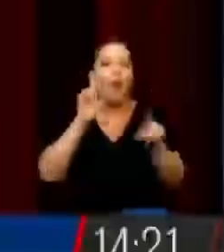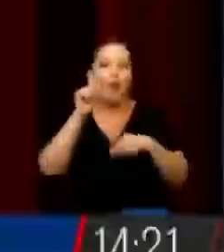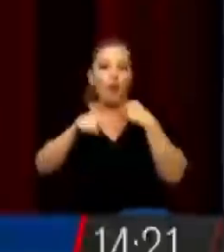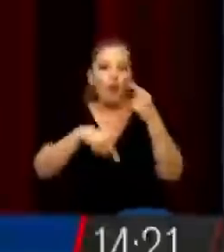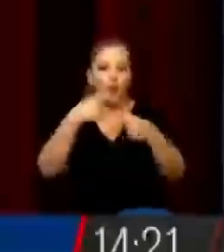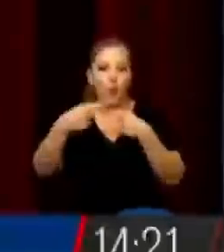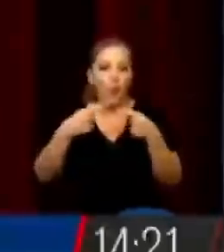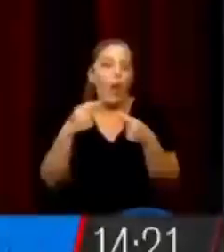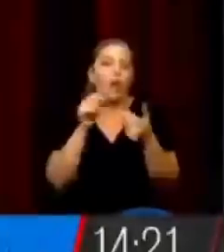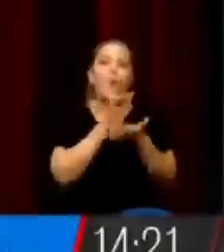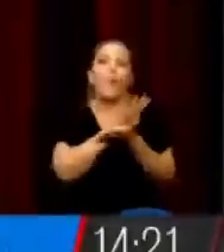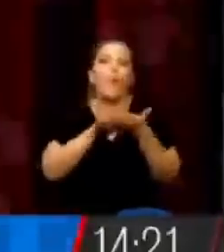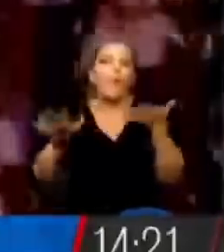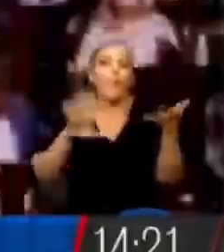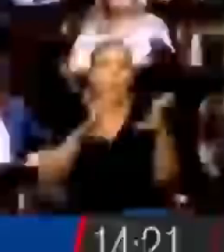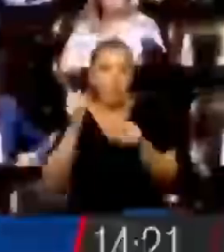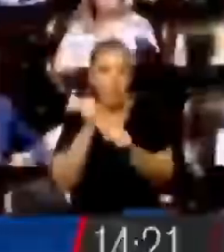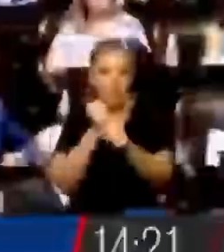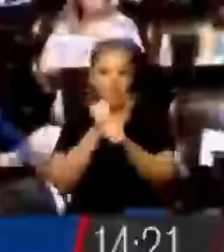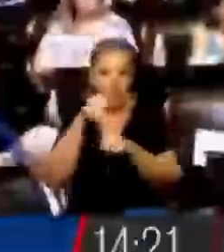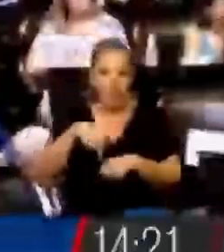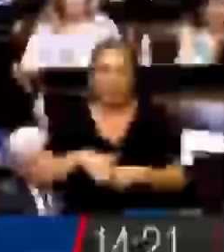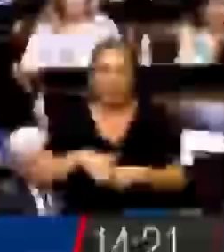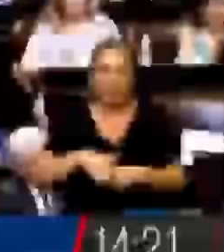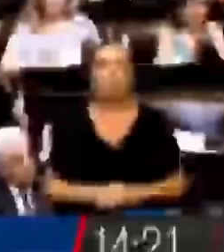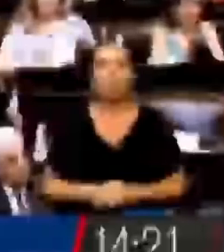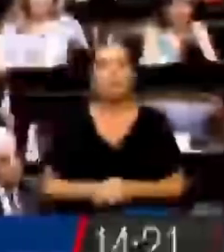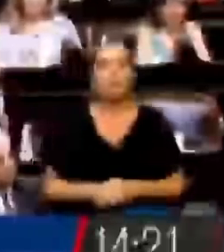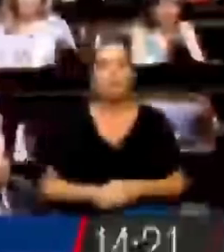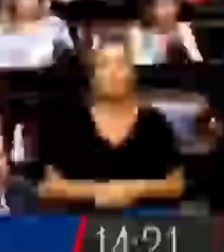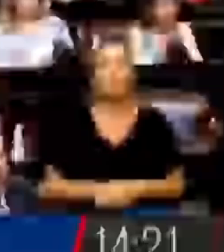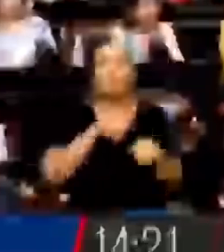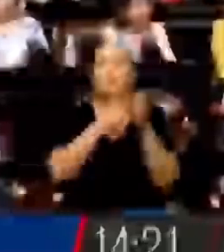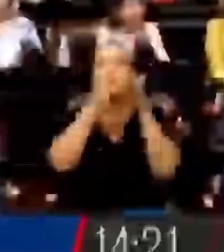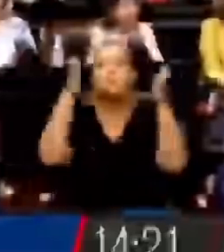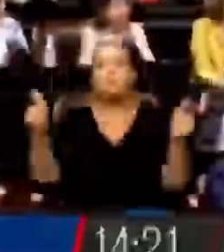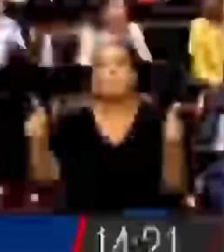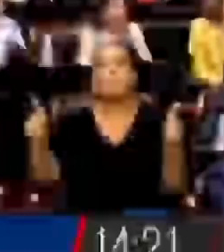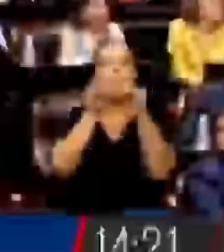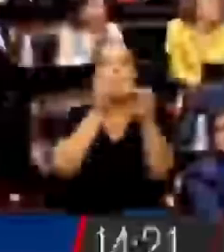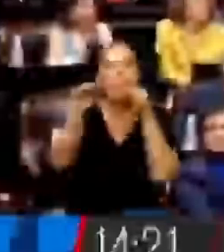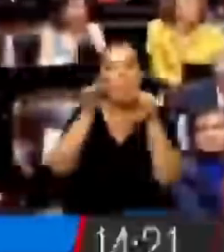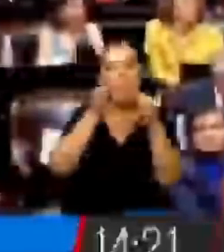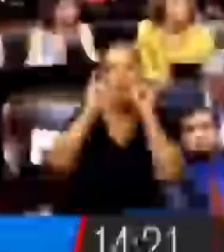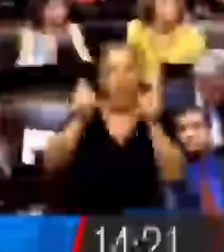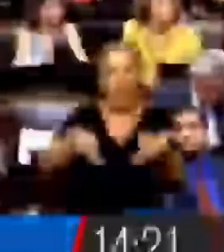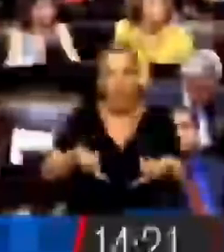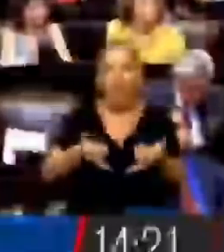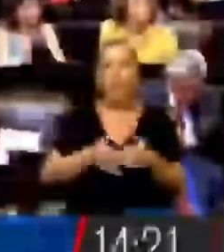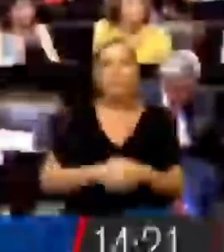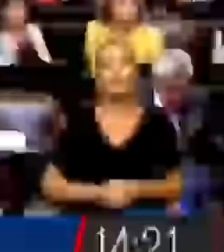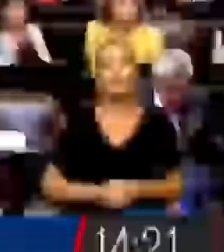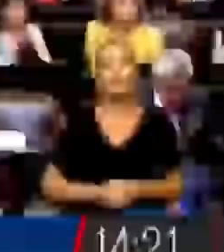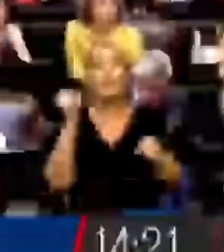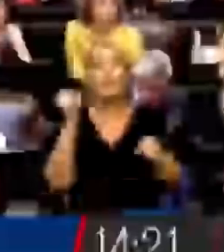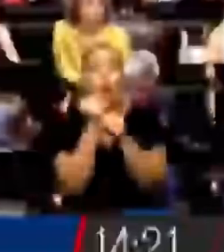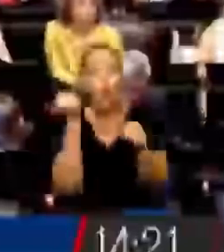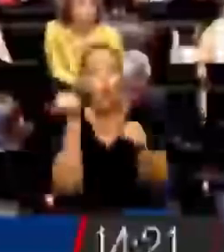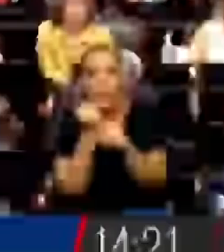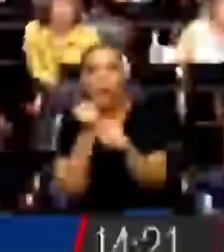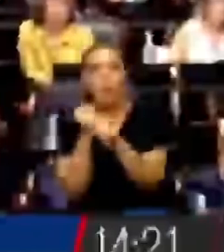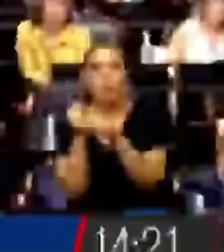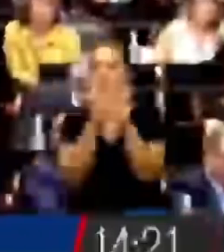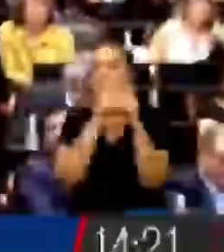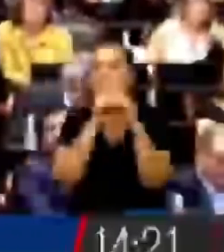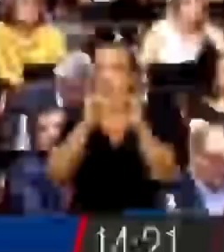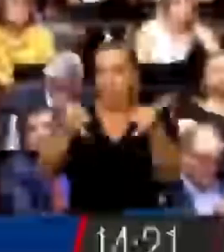nueva normalidad, sea un periodo de diálogo, de trabajo con